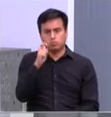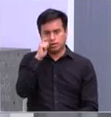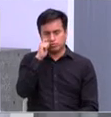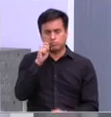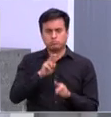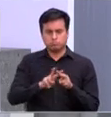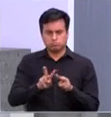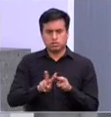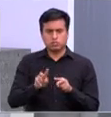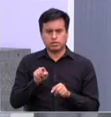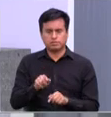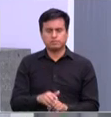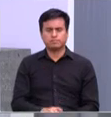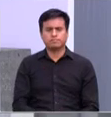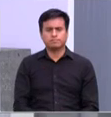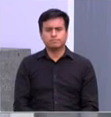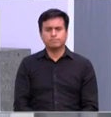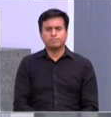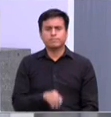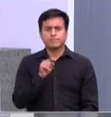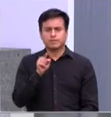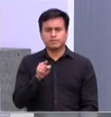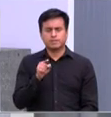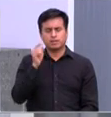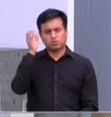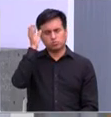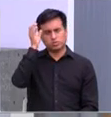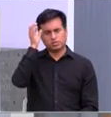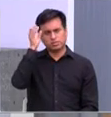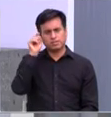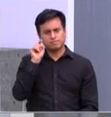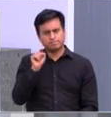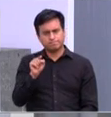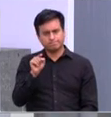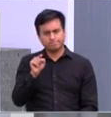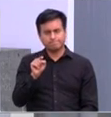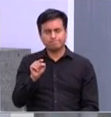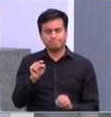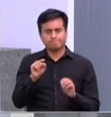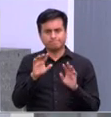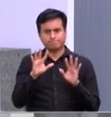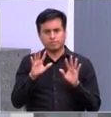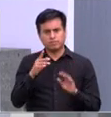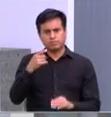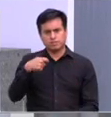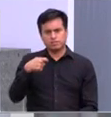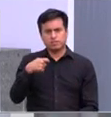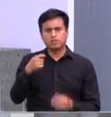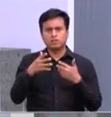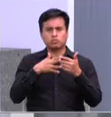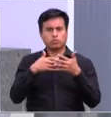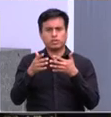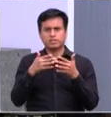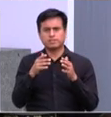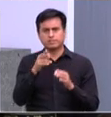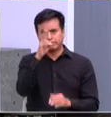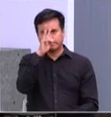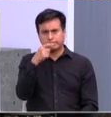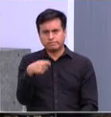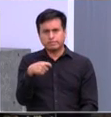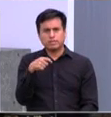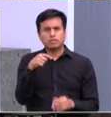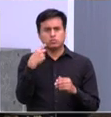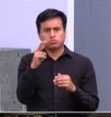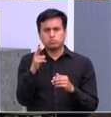lo ejerce. Esa conciencia de la magnificencia de la naturaleza, de